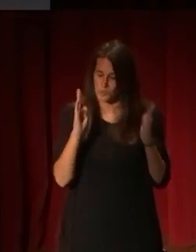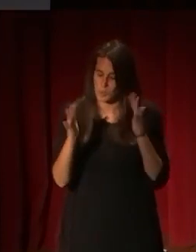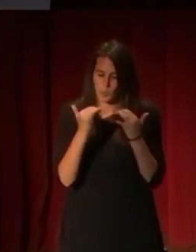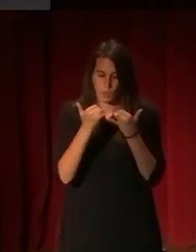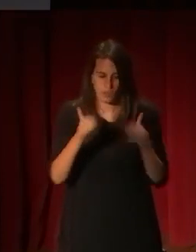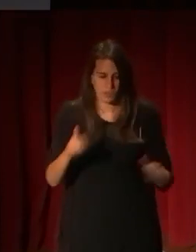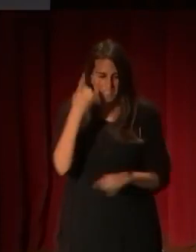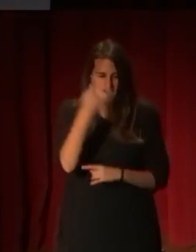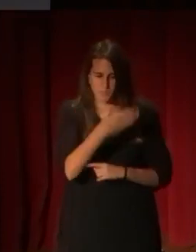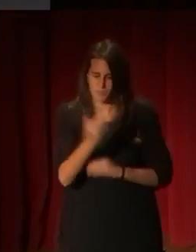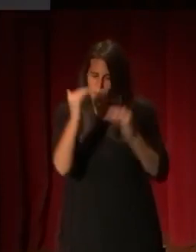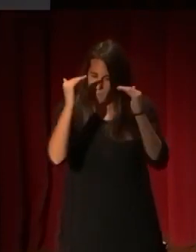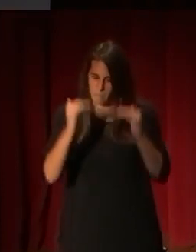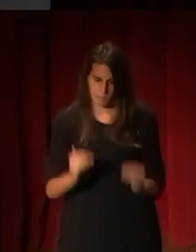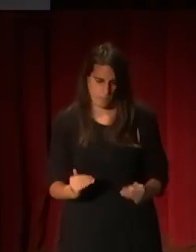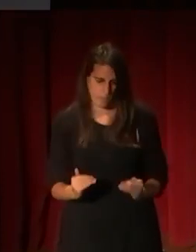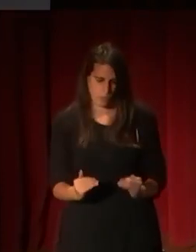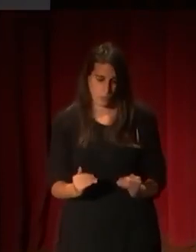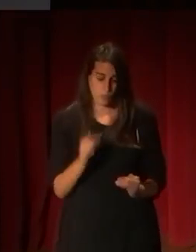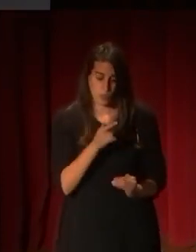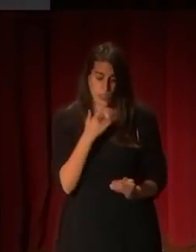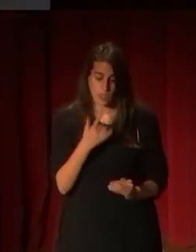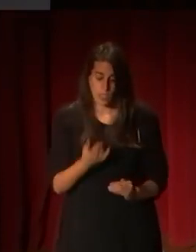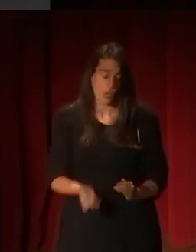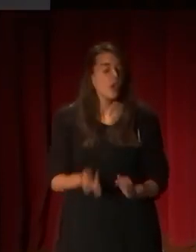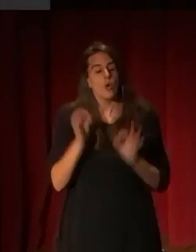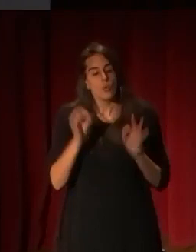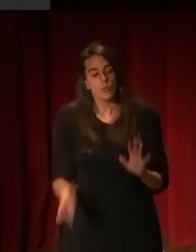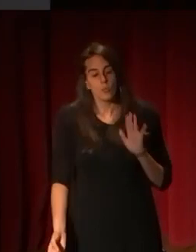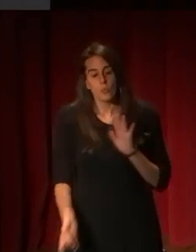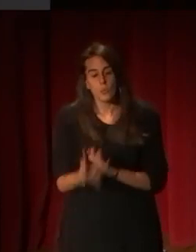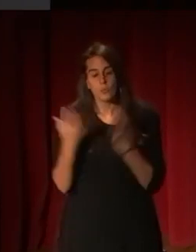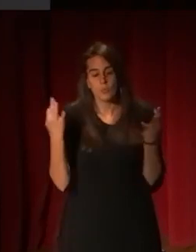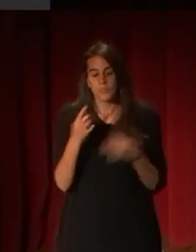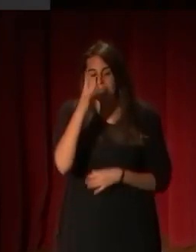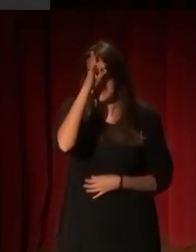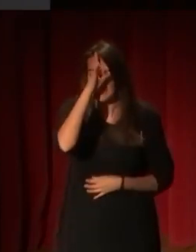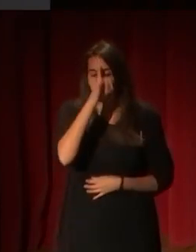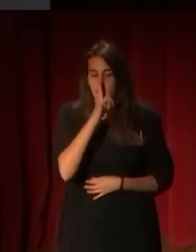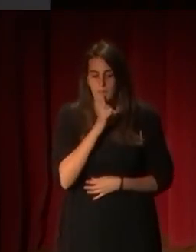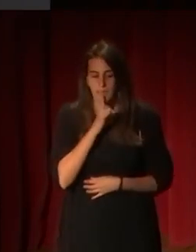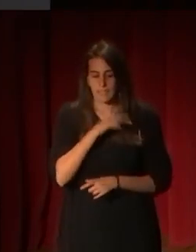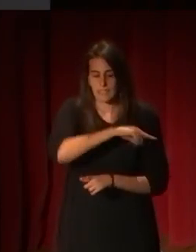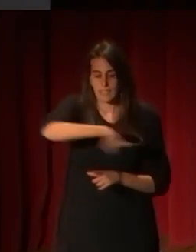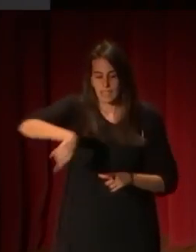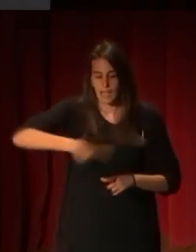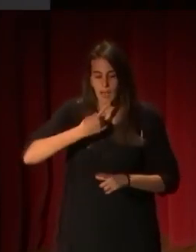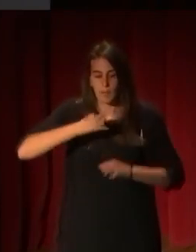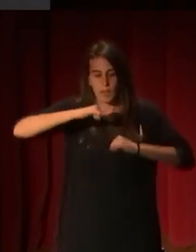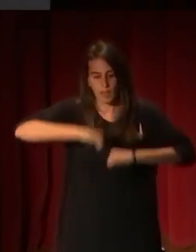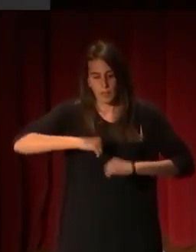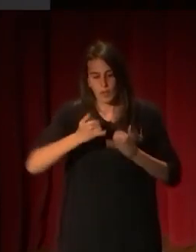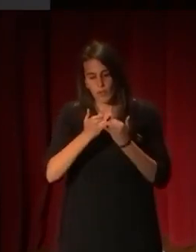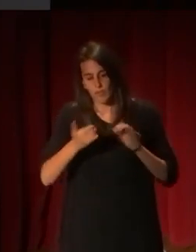cuando más prolífera cuando asistimos a un bombón así decirlo de imágenes de la plaza mayor con estas